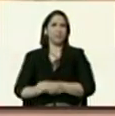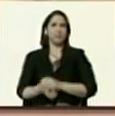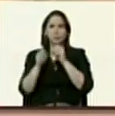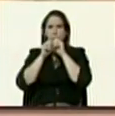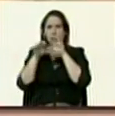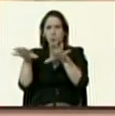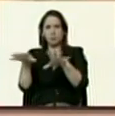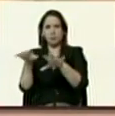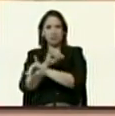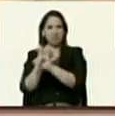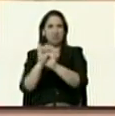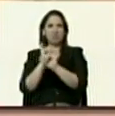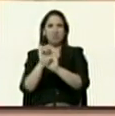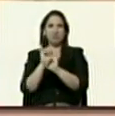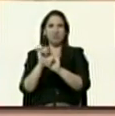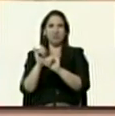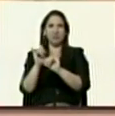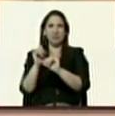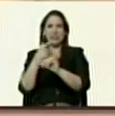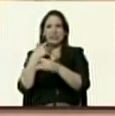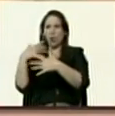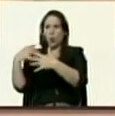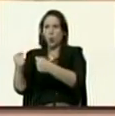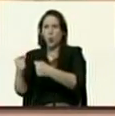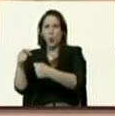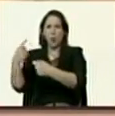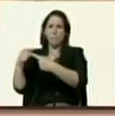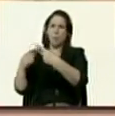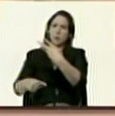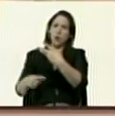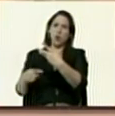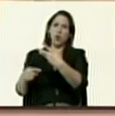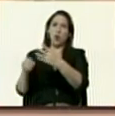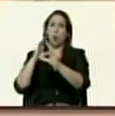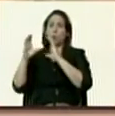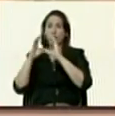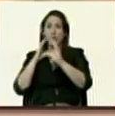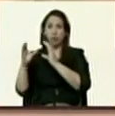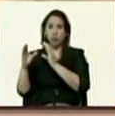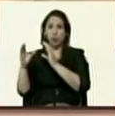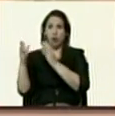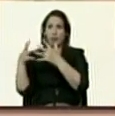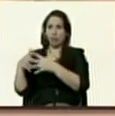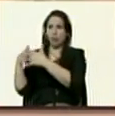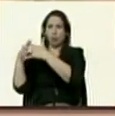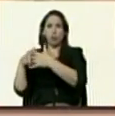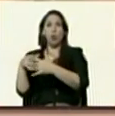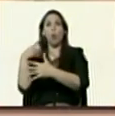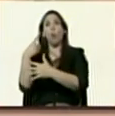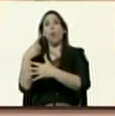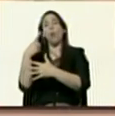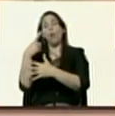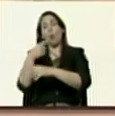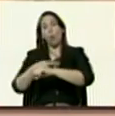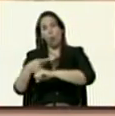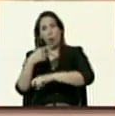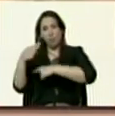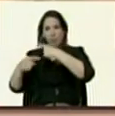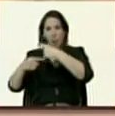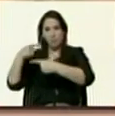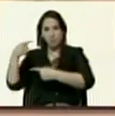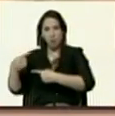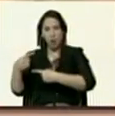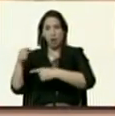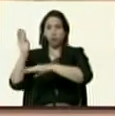Ya era seguramente un hecho en los medios de prensa estadounidenses que una hora después se iba